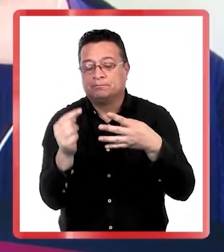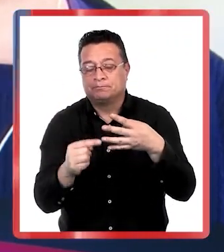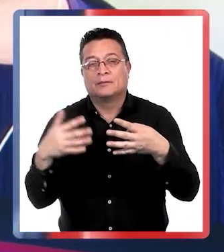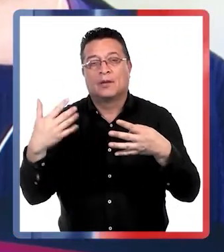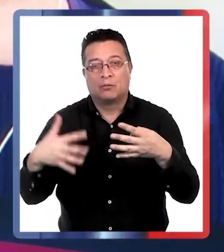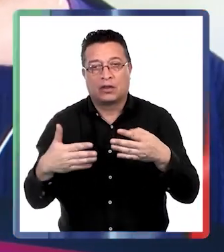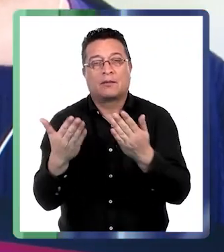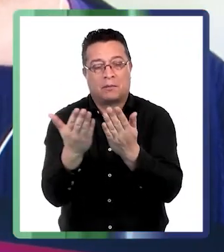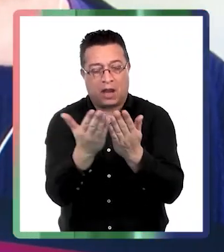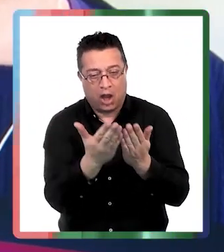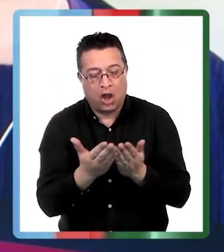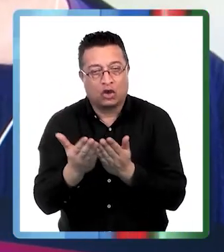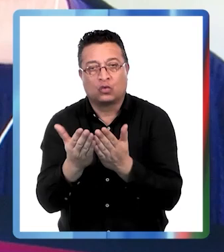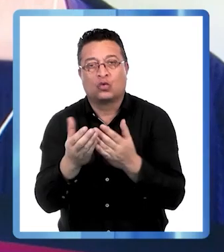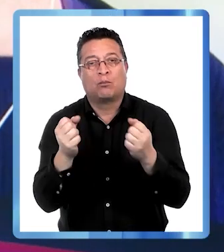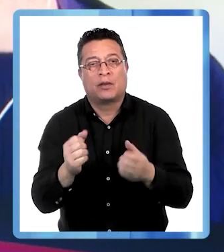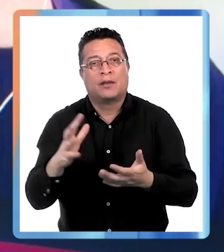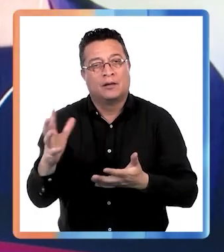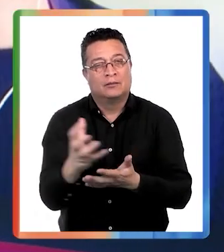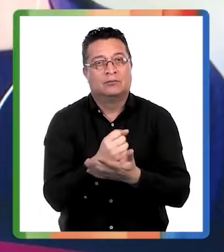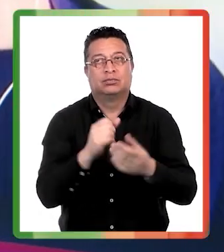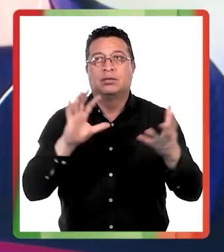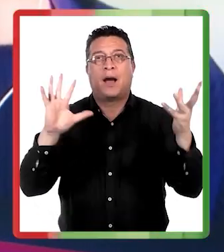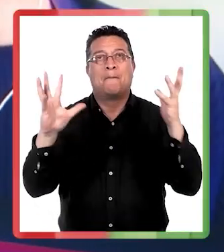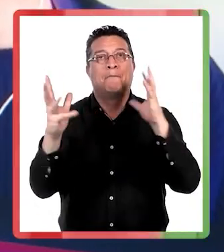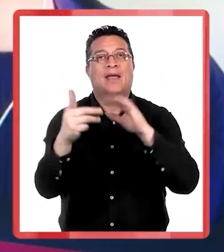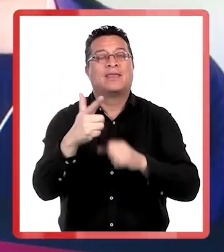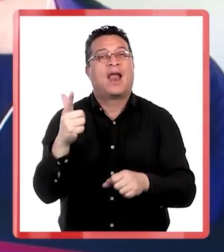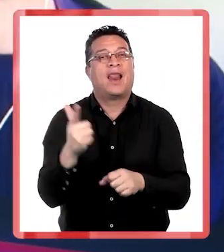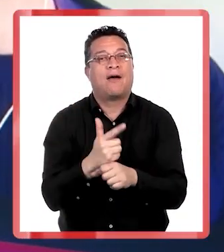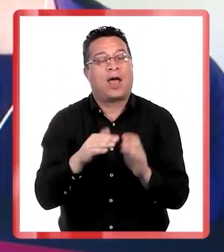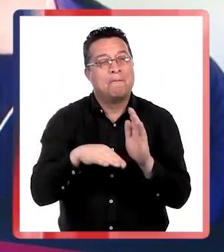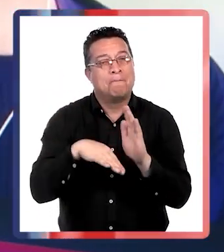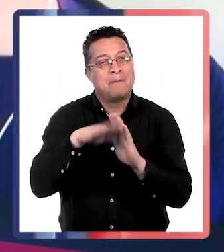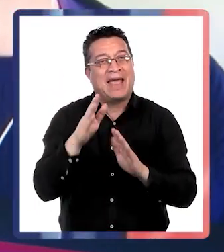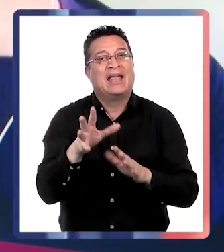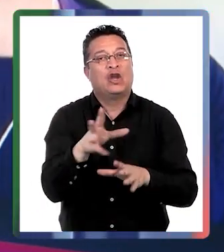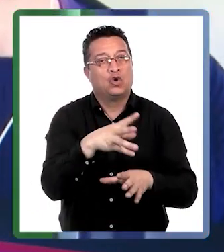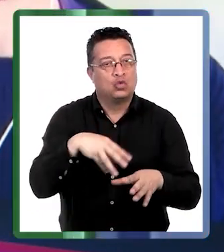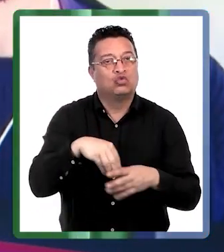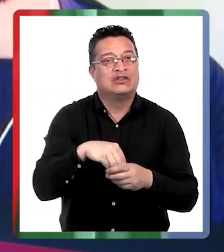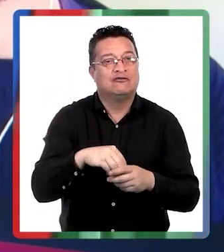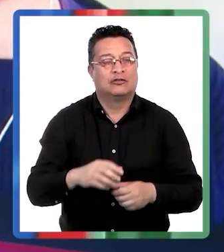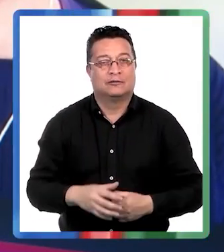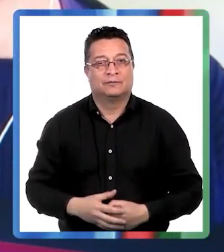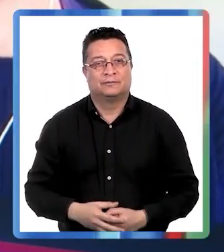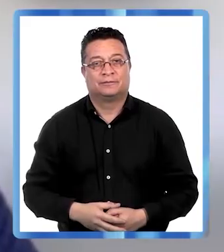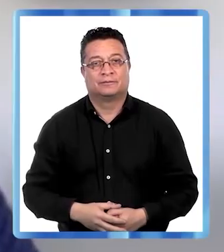base a este estudio para lograr ambientes laborales más inclusivos finalmente.